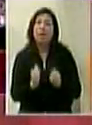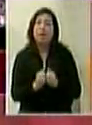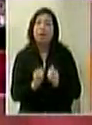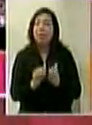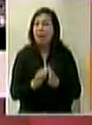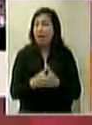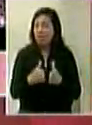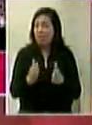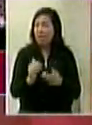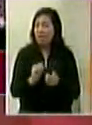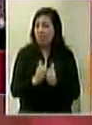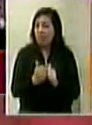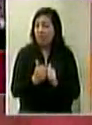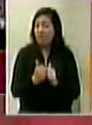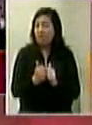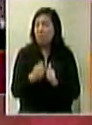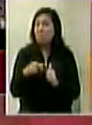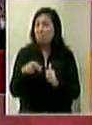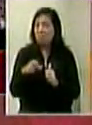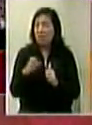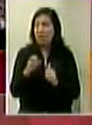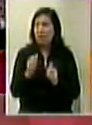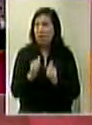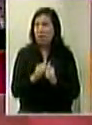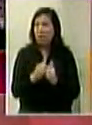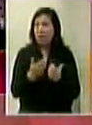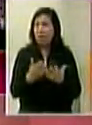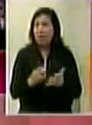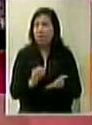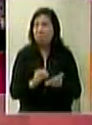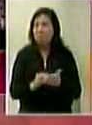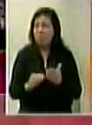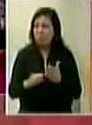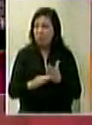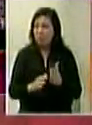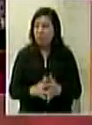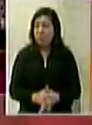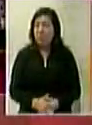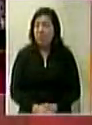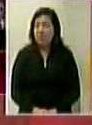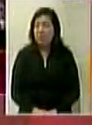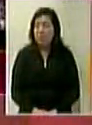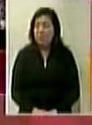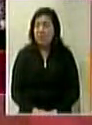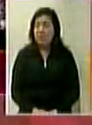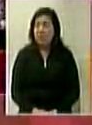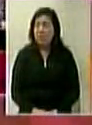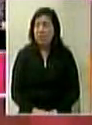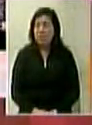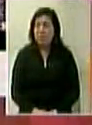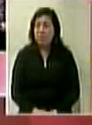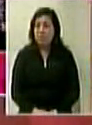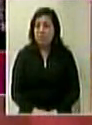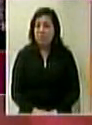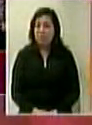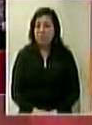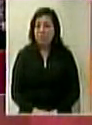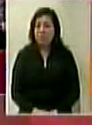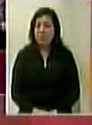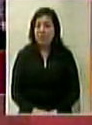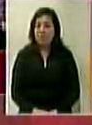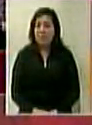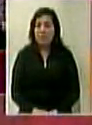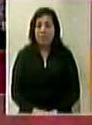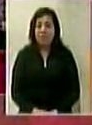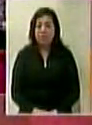gran transformación también en los penales como una de las condiciones básicas para lograr destruir a la delincuencia común que tanto daño hace a